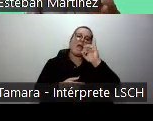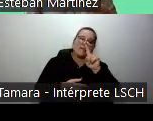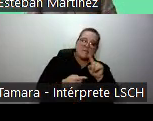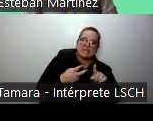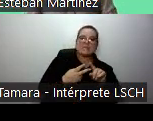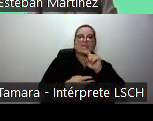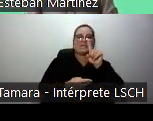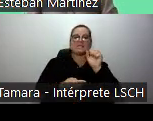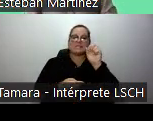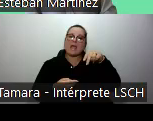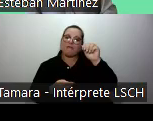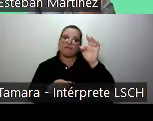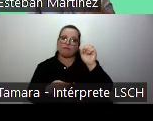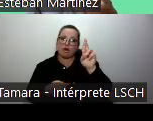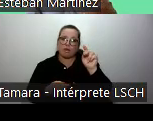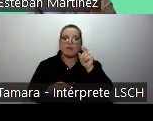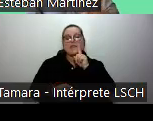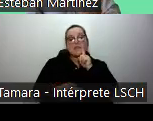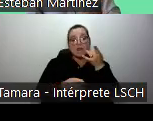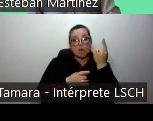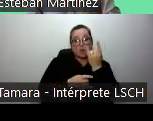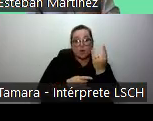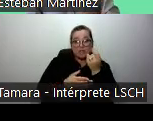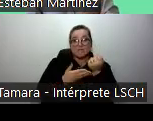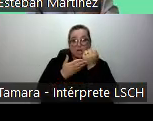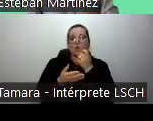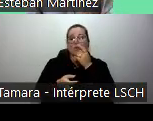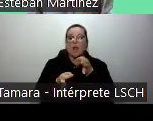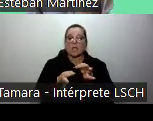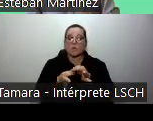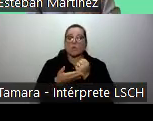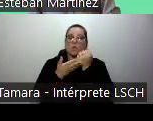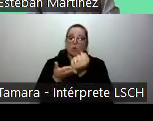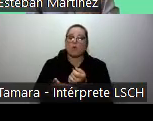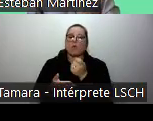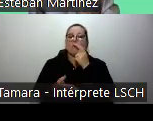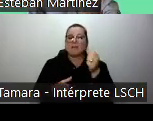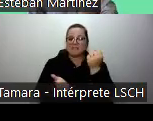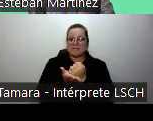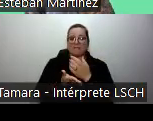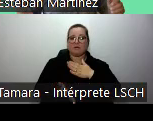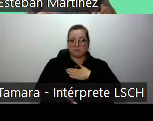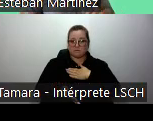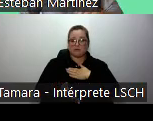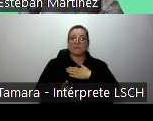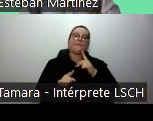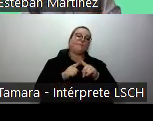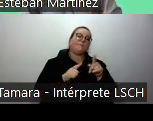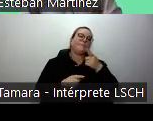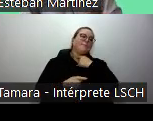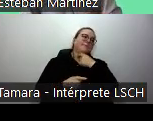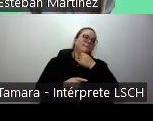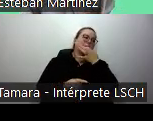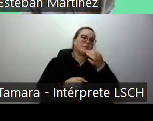de hecho la universidad misma te puede apoyar en orientarte En cuál es la certificación que quieres tener Alguien podría decir sabes qué quiero